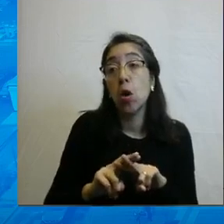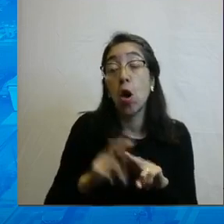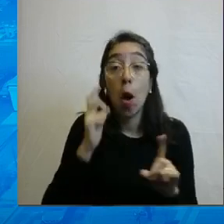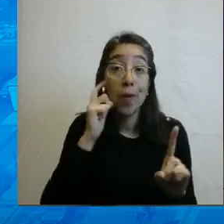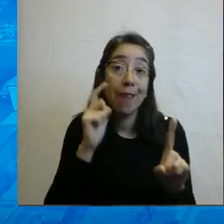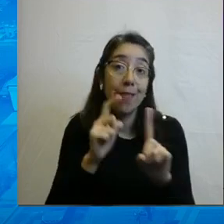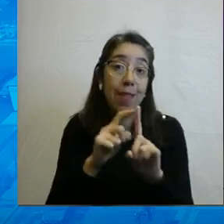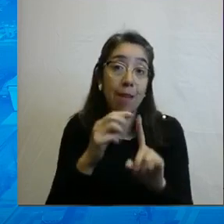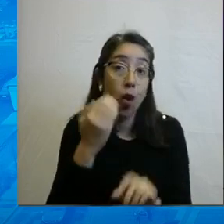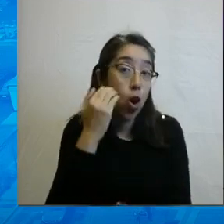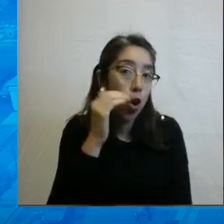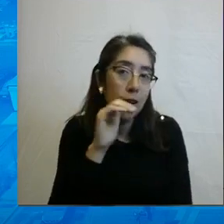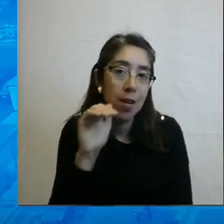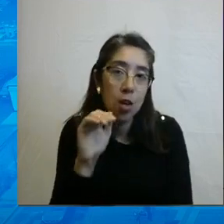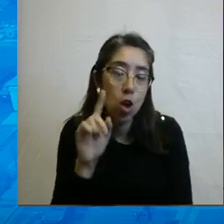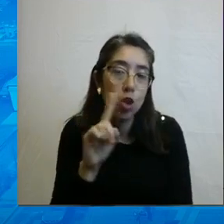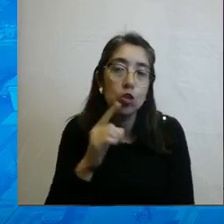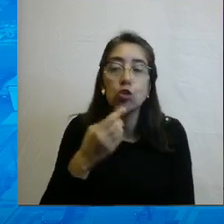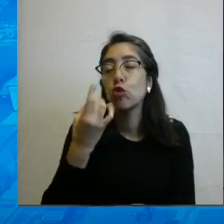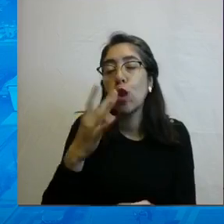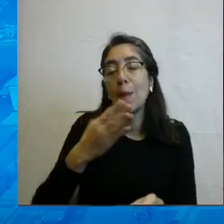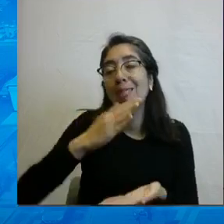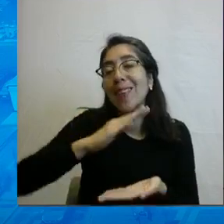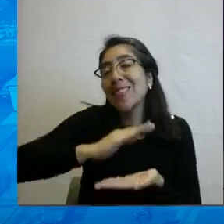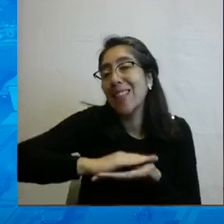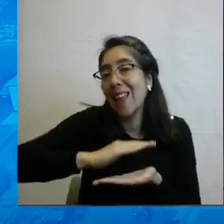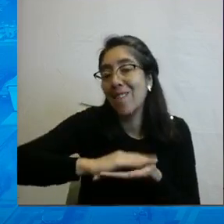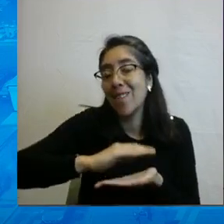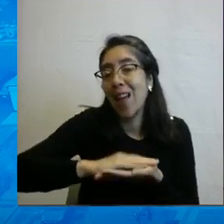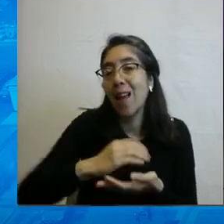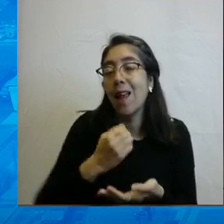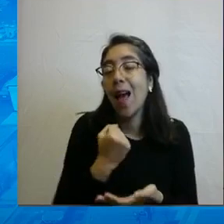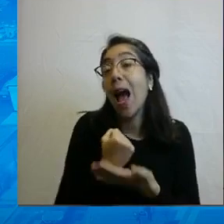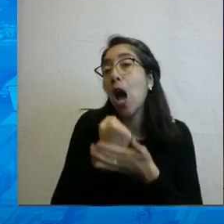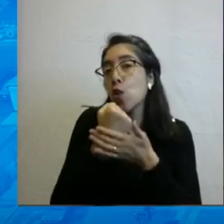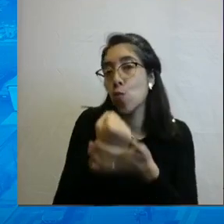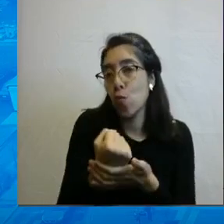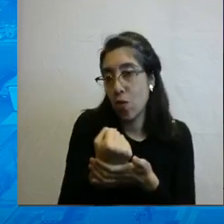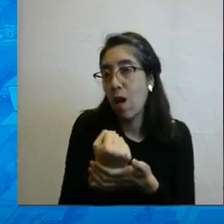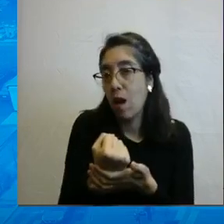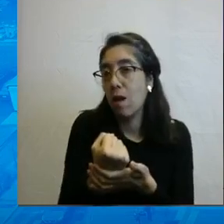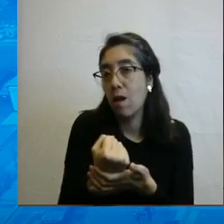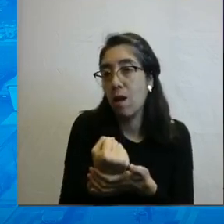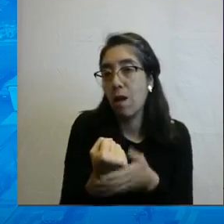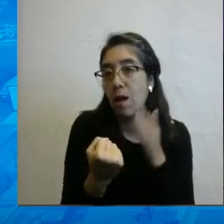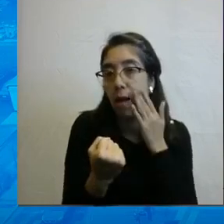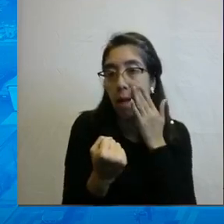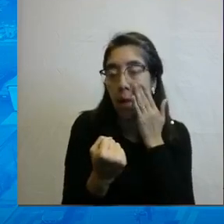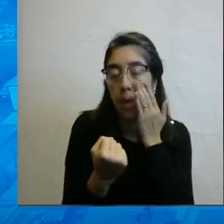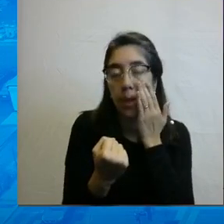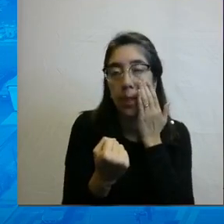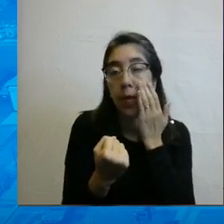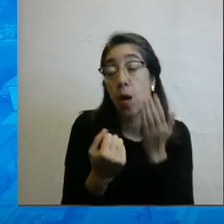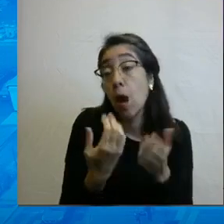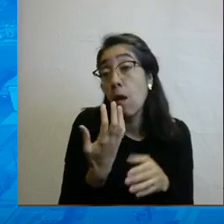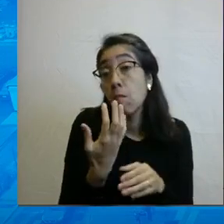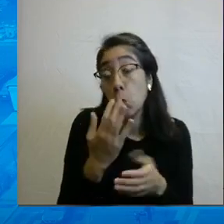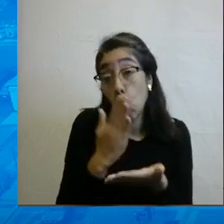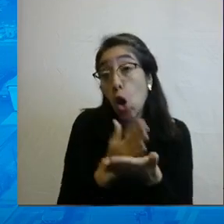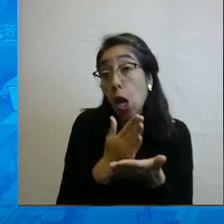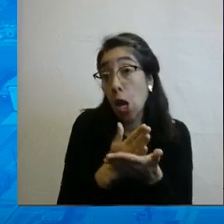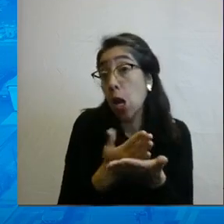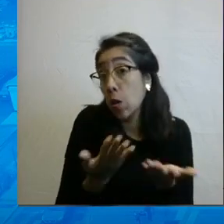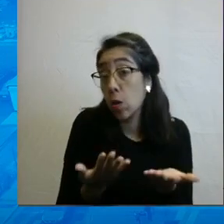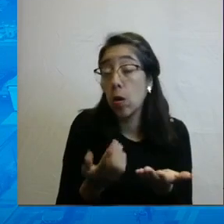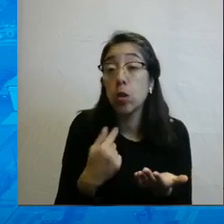que celebrar el Día del Niño y Niña, sino que también hay que ayudarlo en concreto, invertir en ellos. Se trata de un colegio, así que vamos a ver si